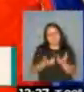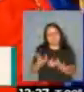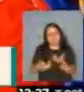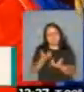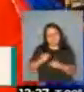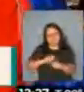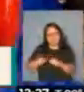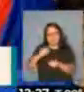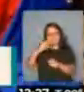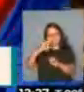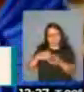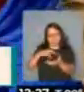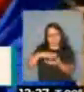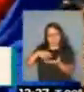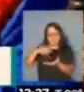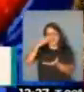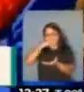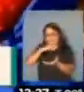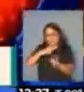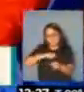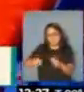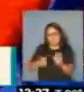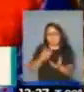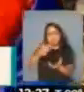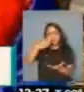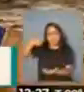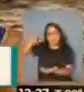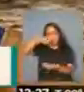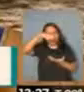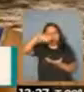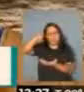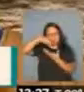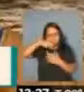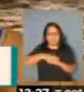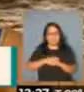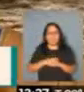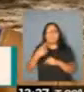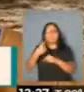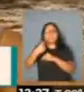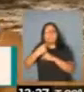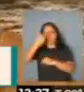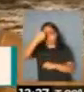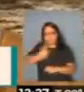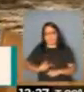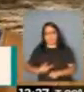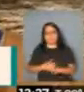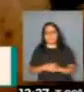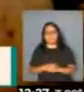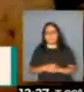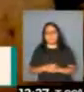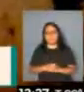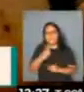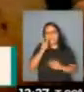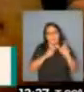fras y saumar especialmente primero de las personas de los del centro digamos de los que